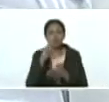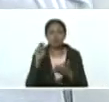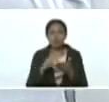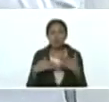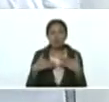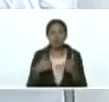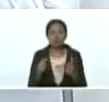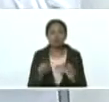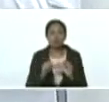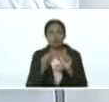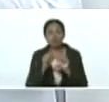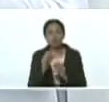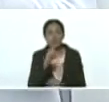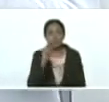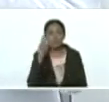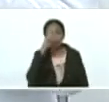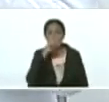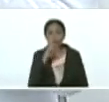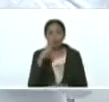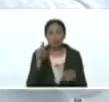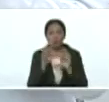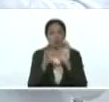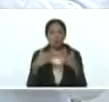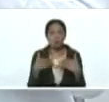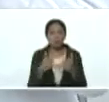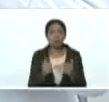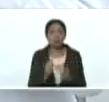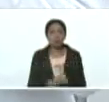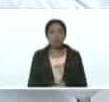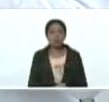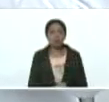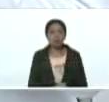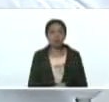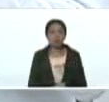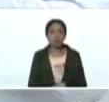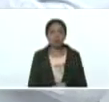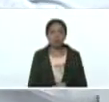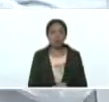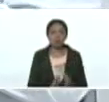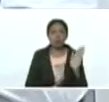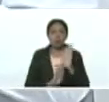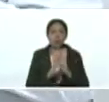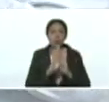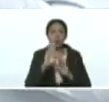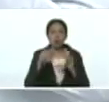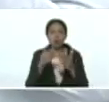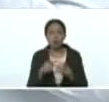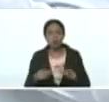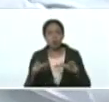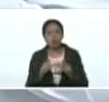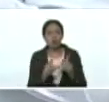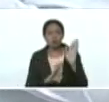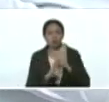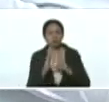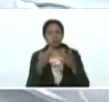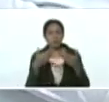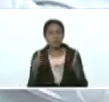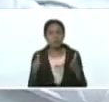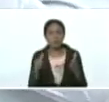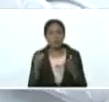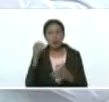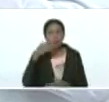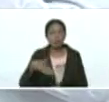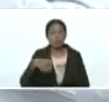avanzado desde hace 20 años con Barrio Adentro Salud, y cómo hemos ido aumentando el número de establecimientos del sector público para la